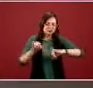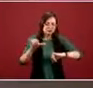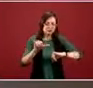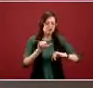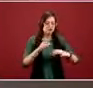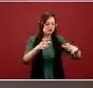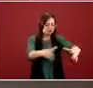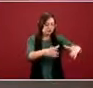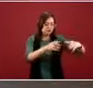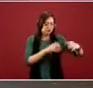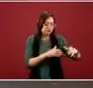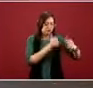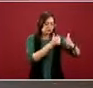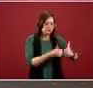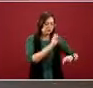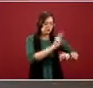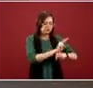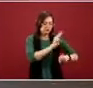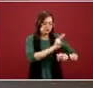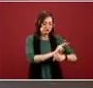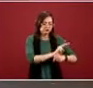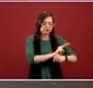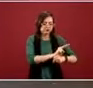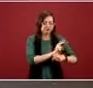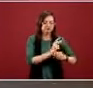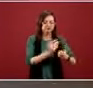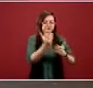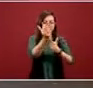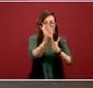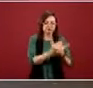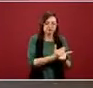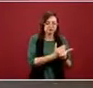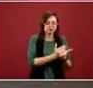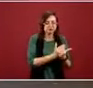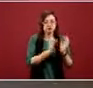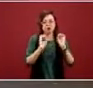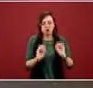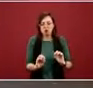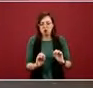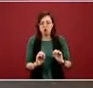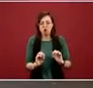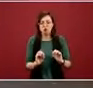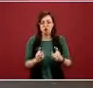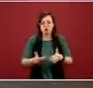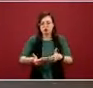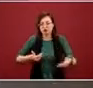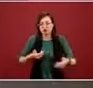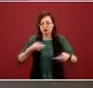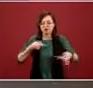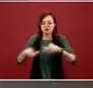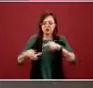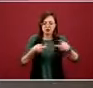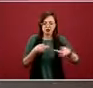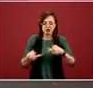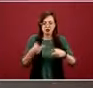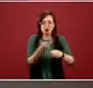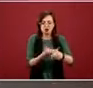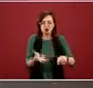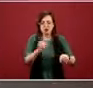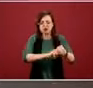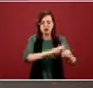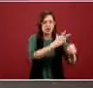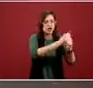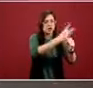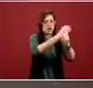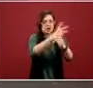de contención, mira más hacia las intervenciones de mitigación, o mira más a las intervenciones de preparación, de escalamiento hospitalario, o